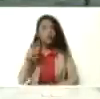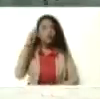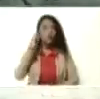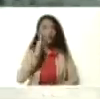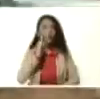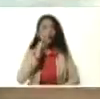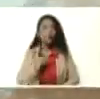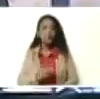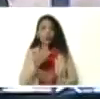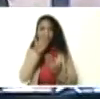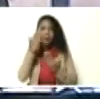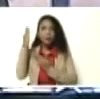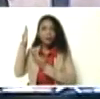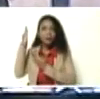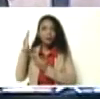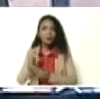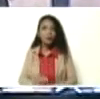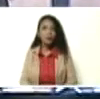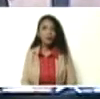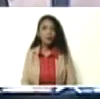Bolívar.